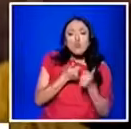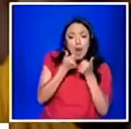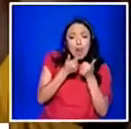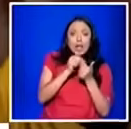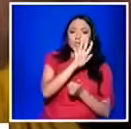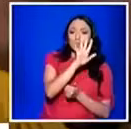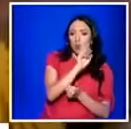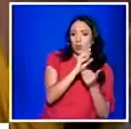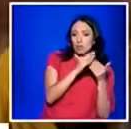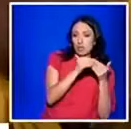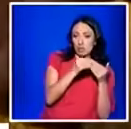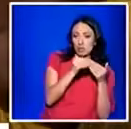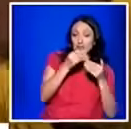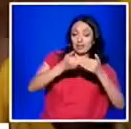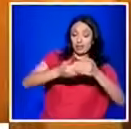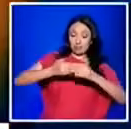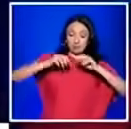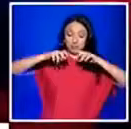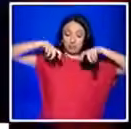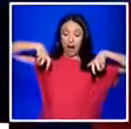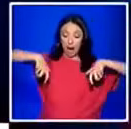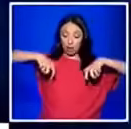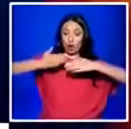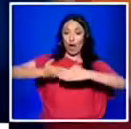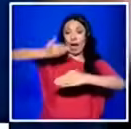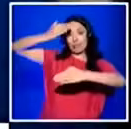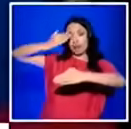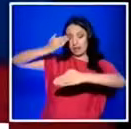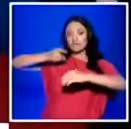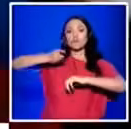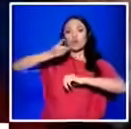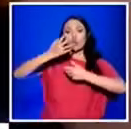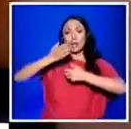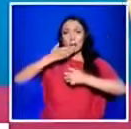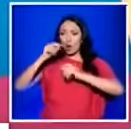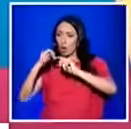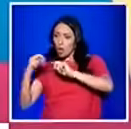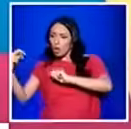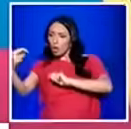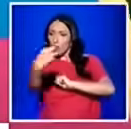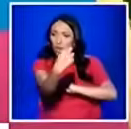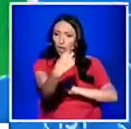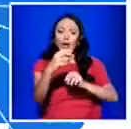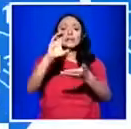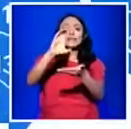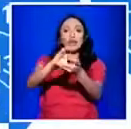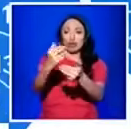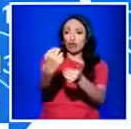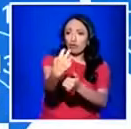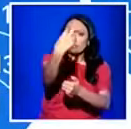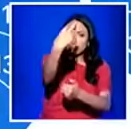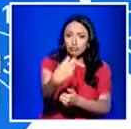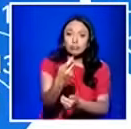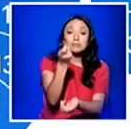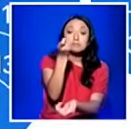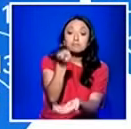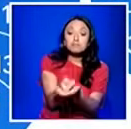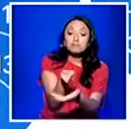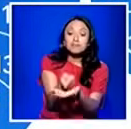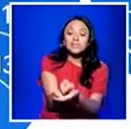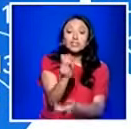$50, detrás de los arcos. Pero si usted quiere una mejor ubicación en el centro del escenario, deberá cancelar